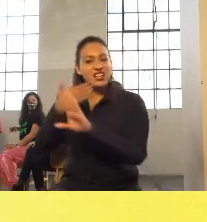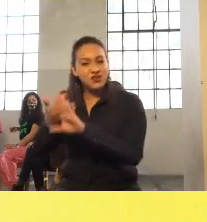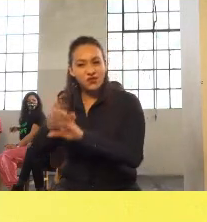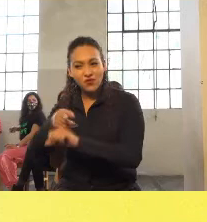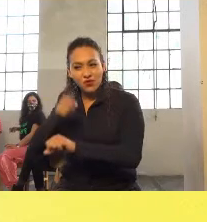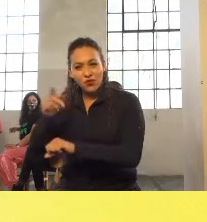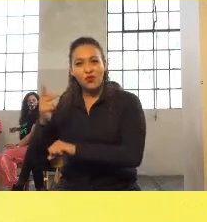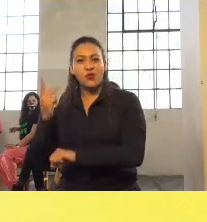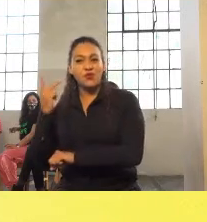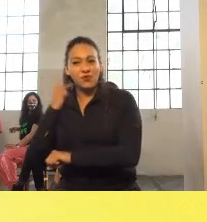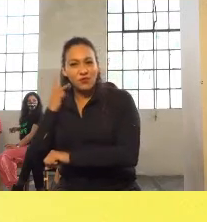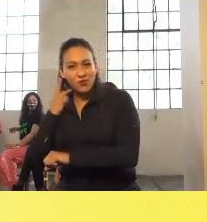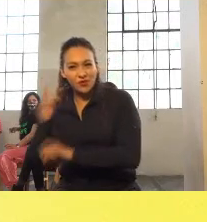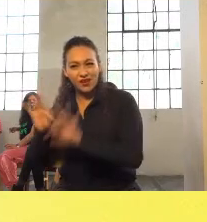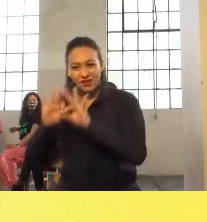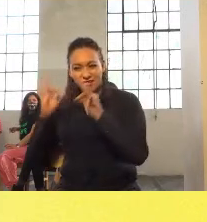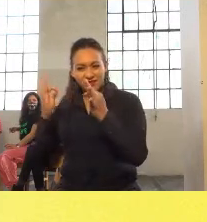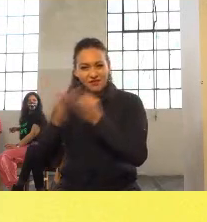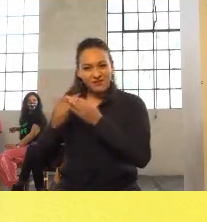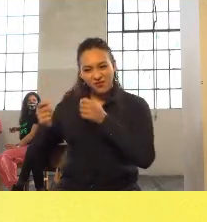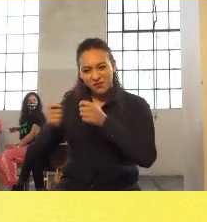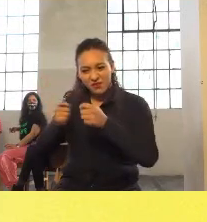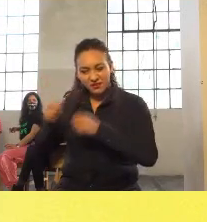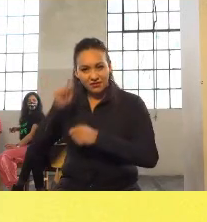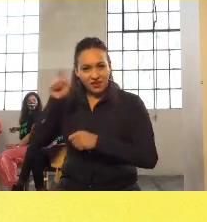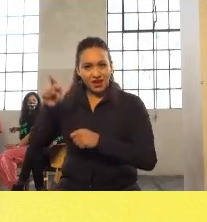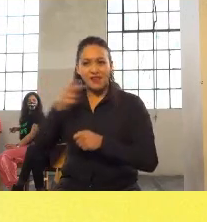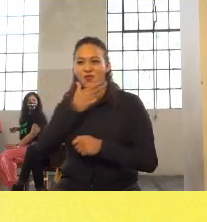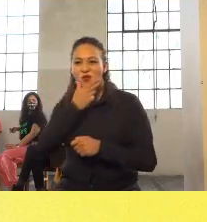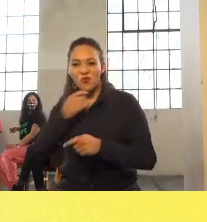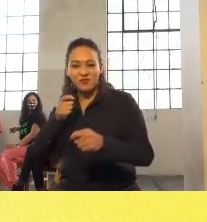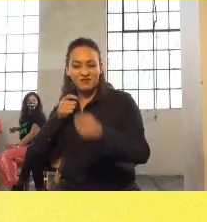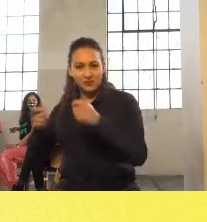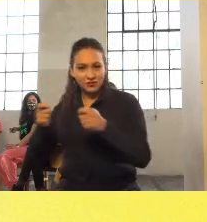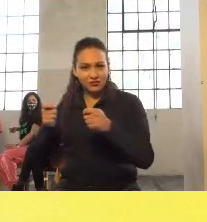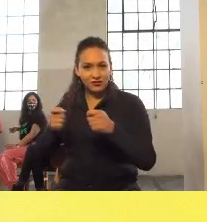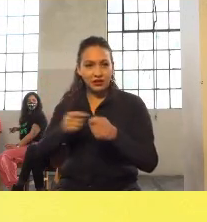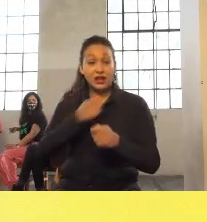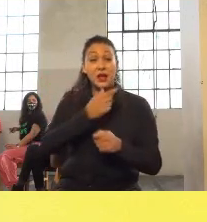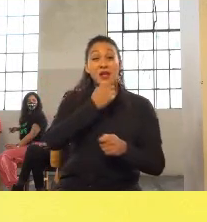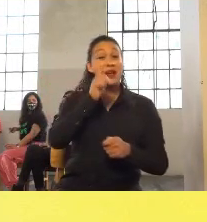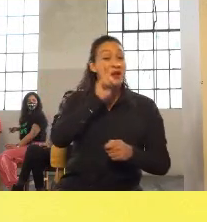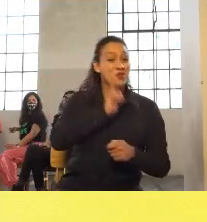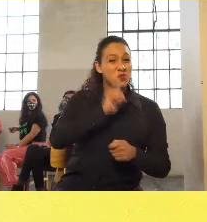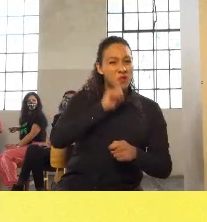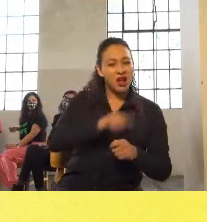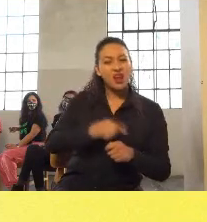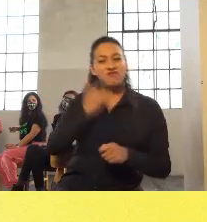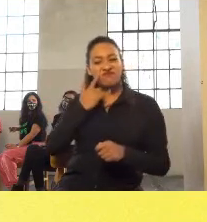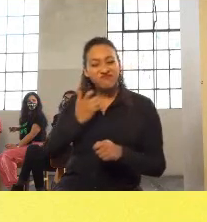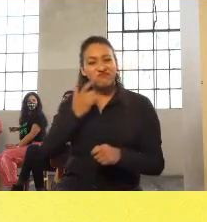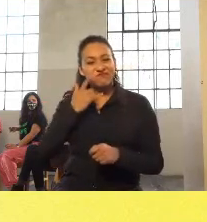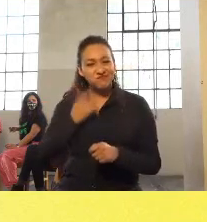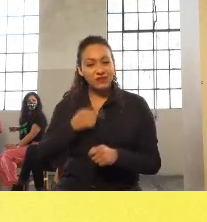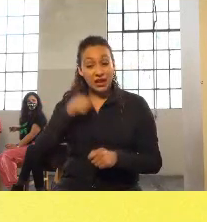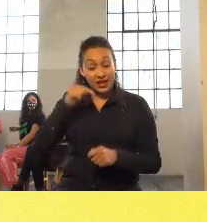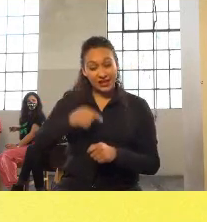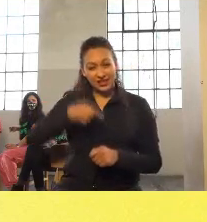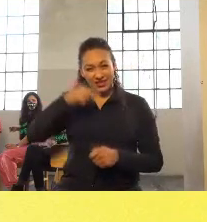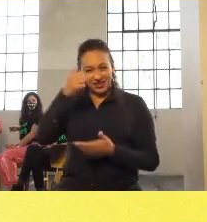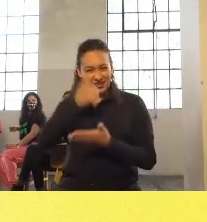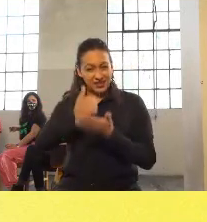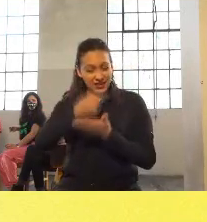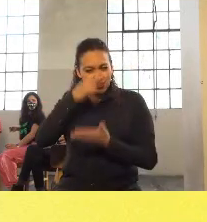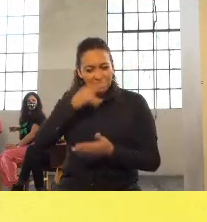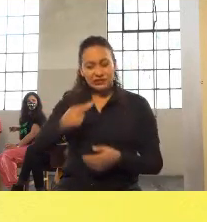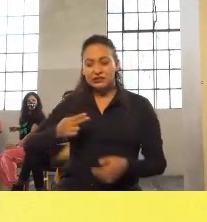es activismo también, caray. O sea, yo creo que hay muchísimas formas de vivirlo y necesitamos, creo que también,